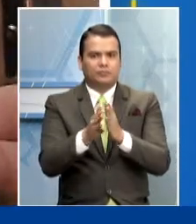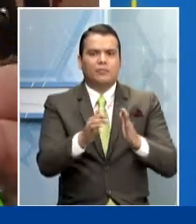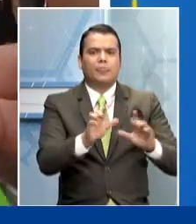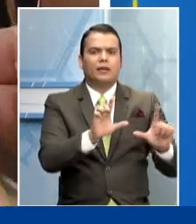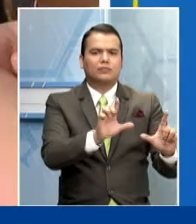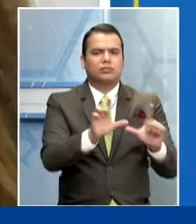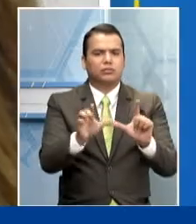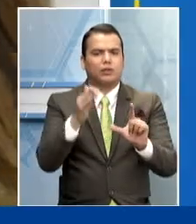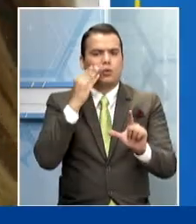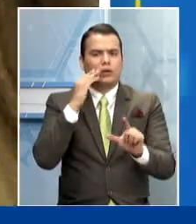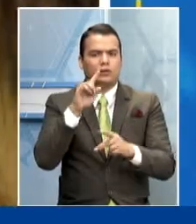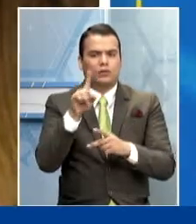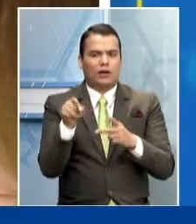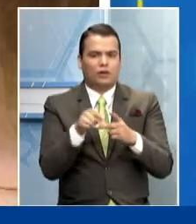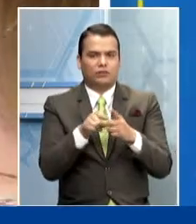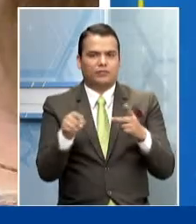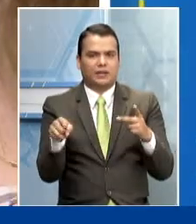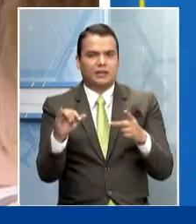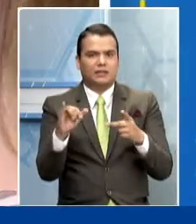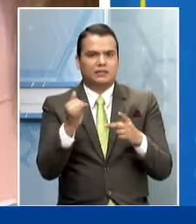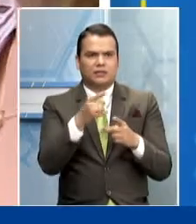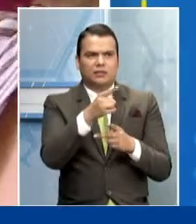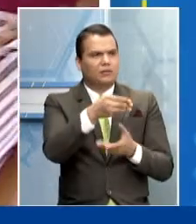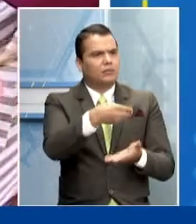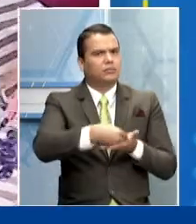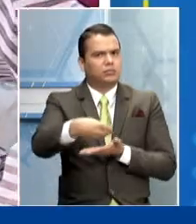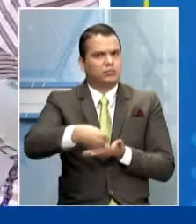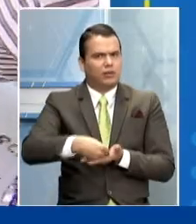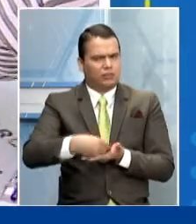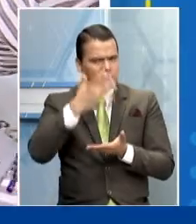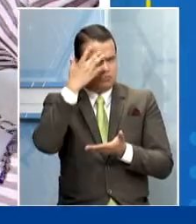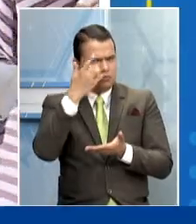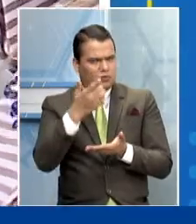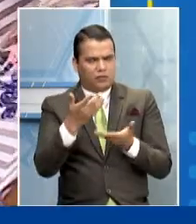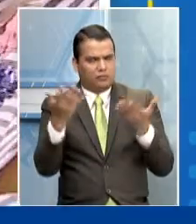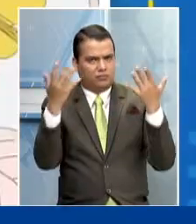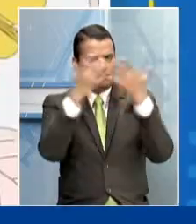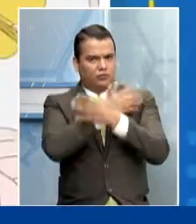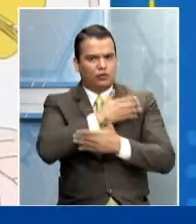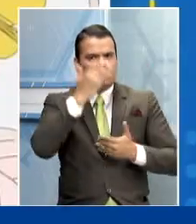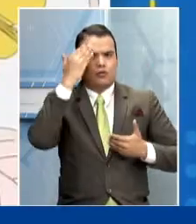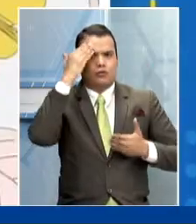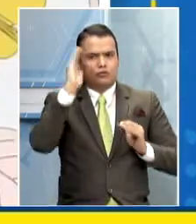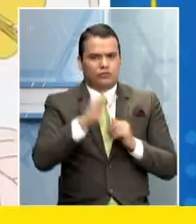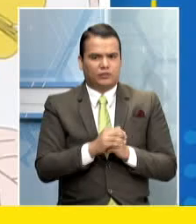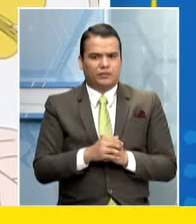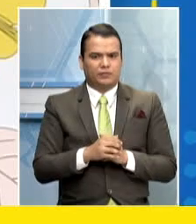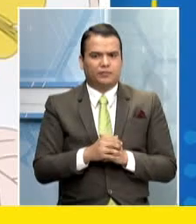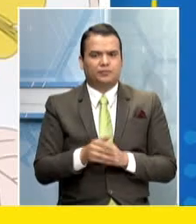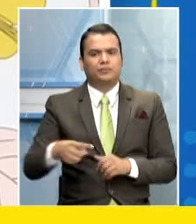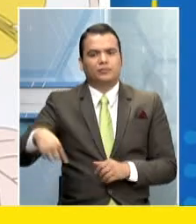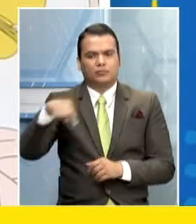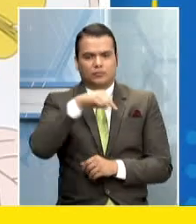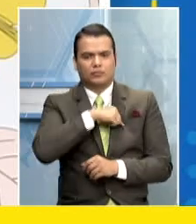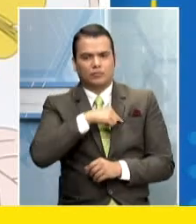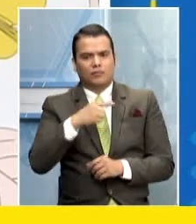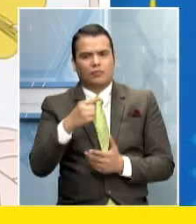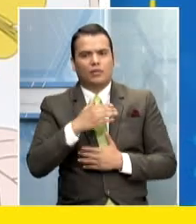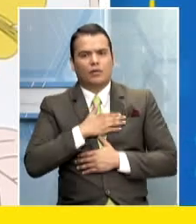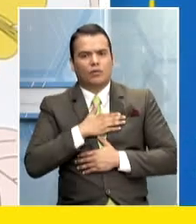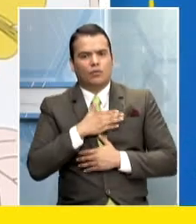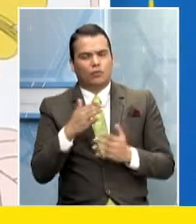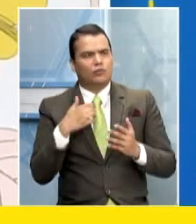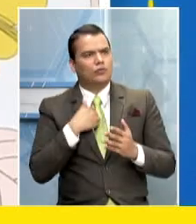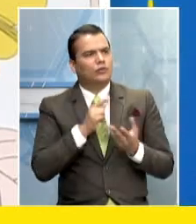la próxima semana y que investigarán por qué se le hicieron cobros a las mujeres emprendedoras. Nos reuniremos para